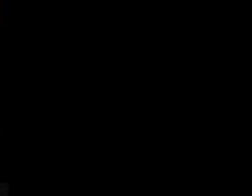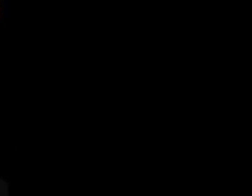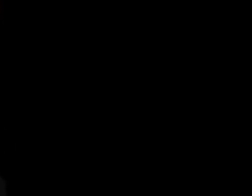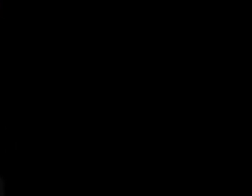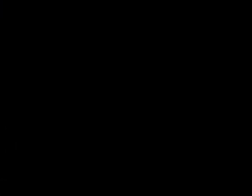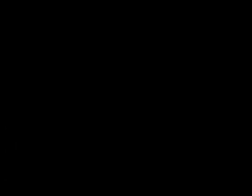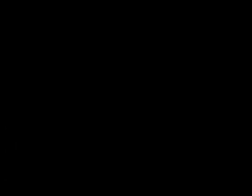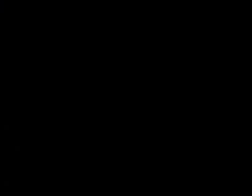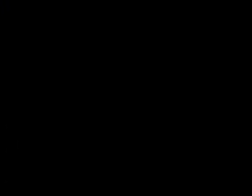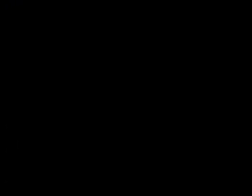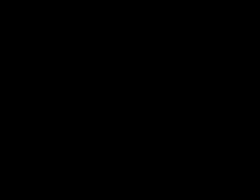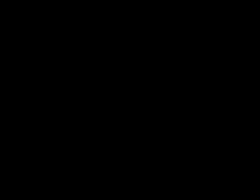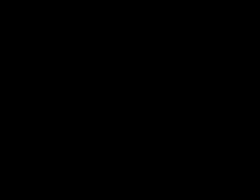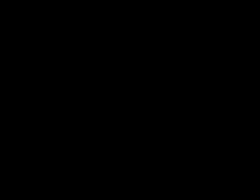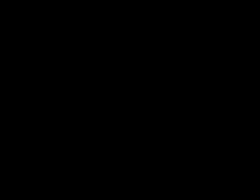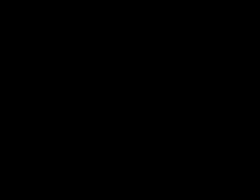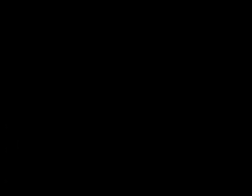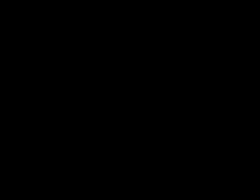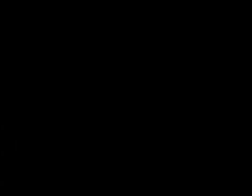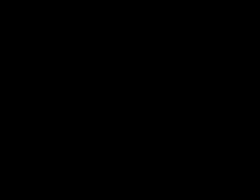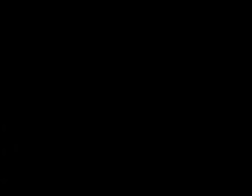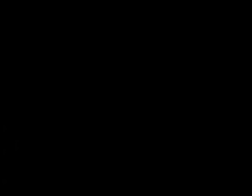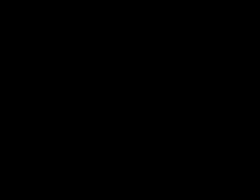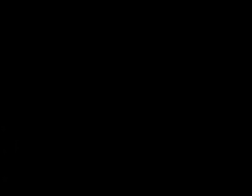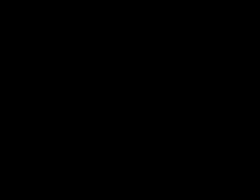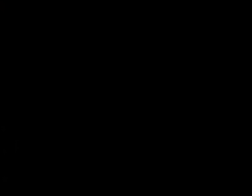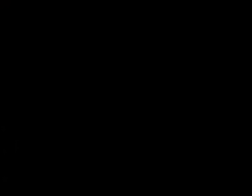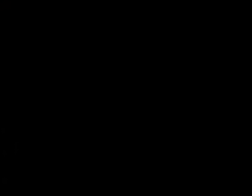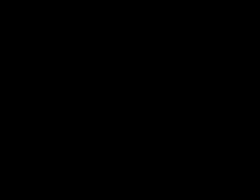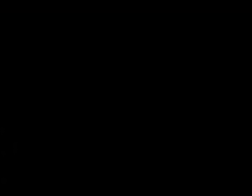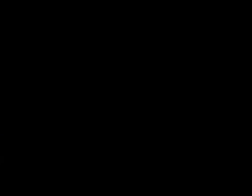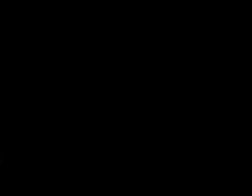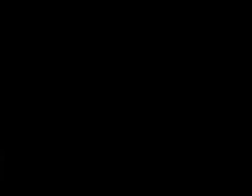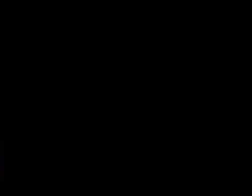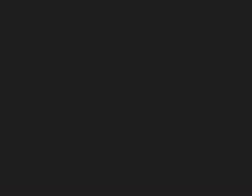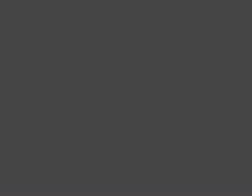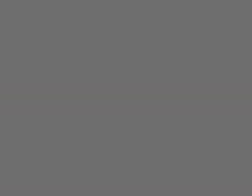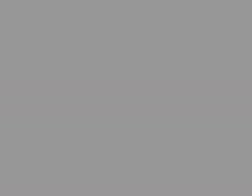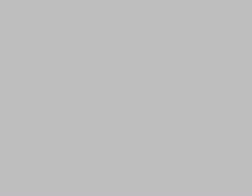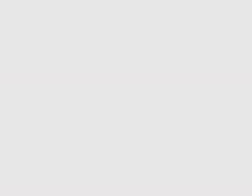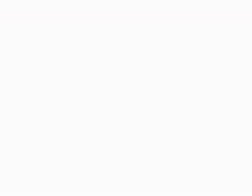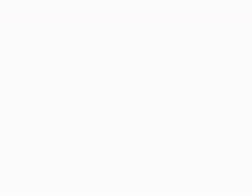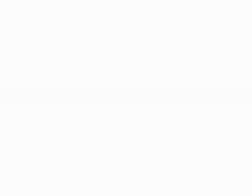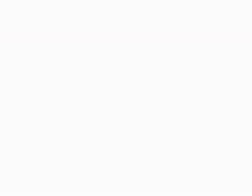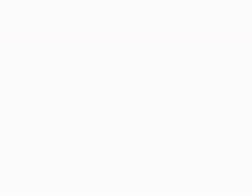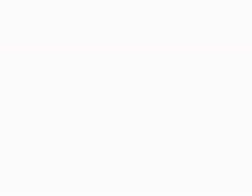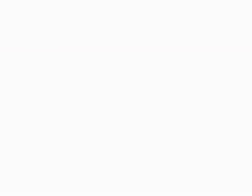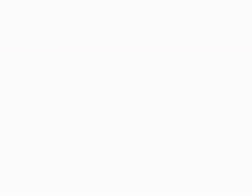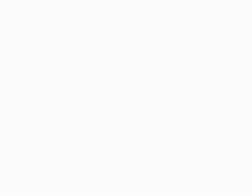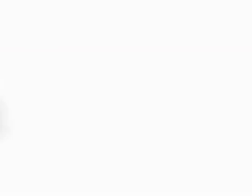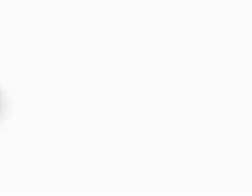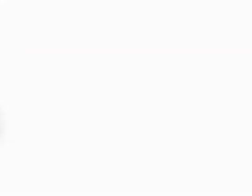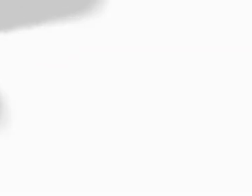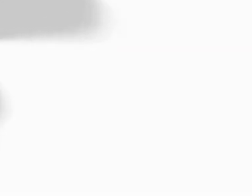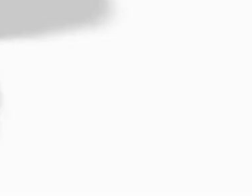producción del Instituto Electoral de Coahuila. Como siempre, les saludamos y le invitamos a que se quede con nosotros. Protagonistas de la